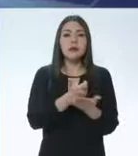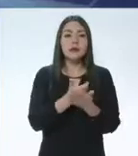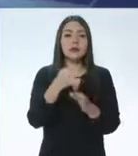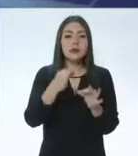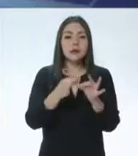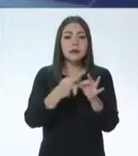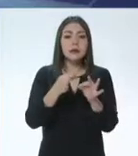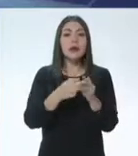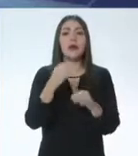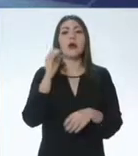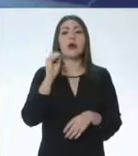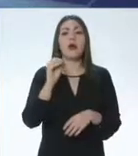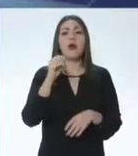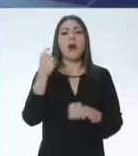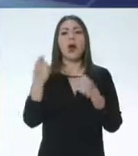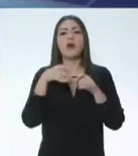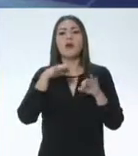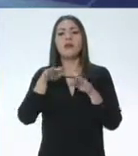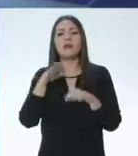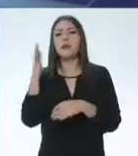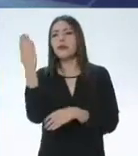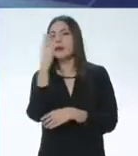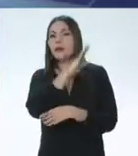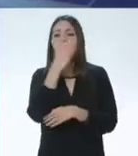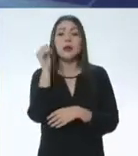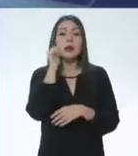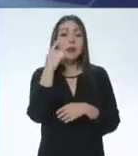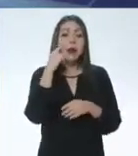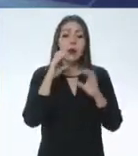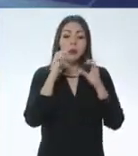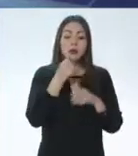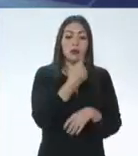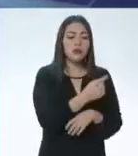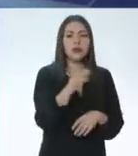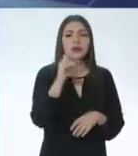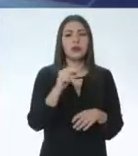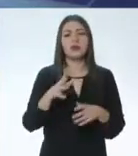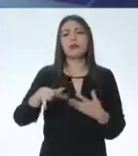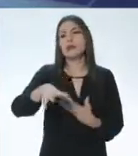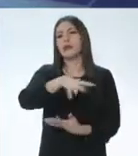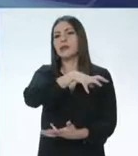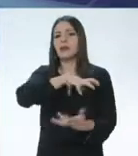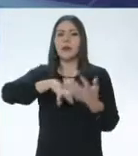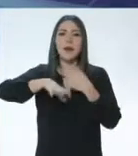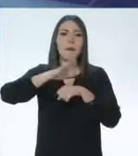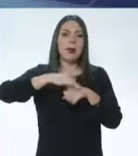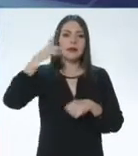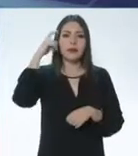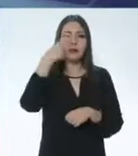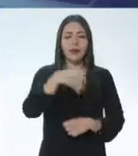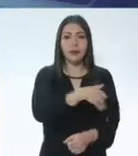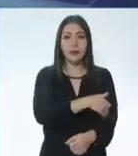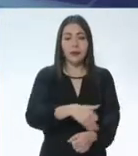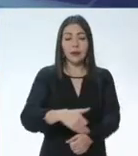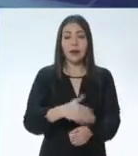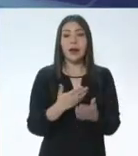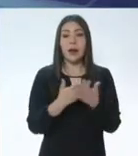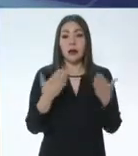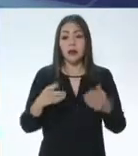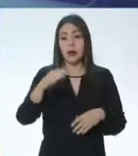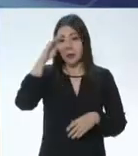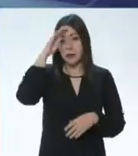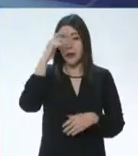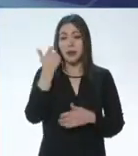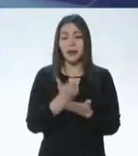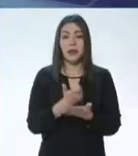tiempo para cuidar a menores. Entonces se complica toda la dinámica familiar. Y sinceramente consideramos que con el dinero que se va a entregar a las familias